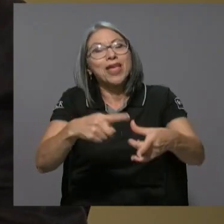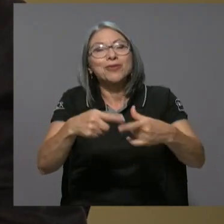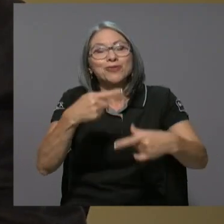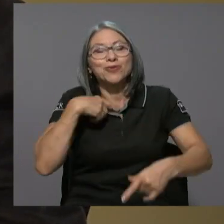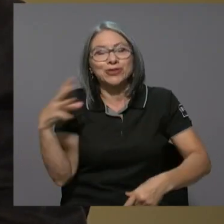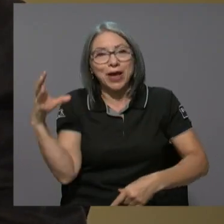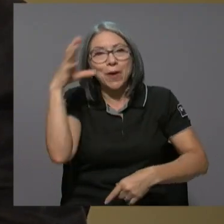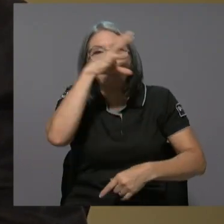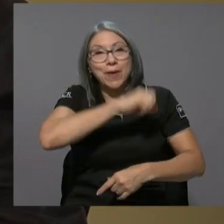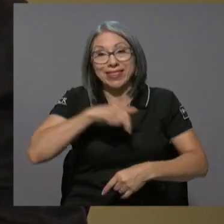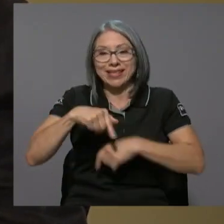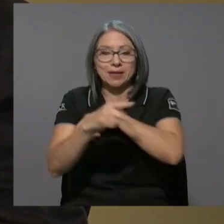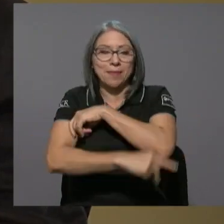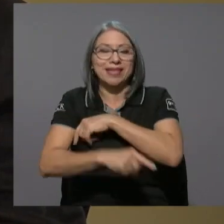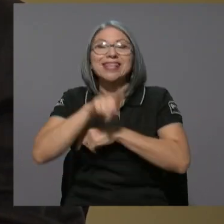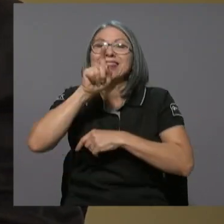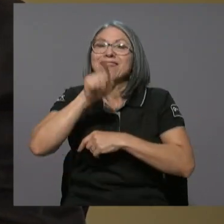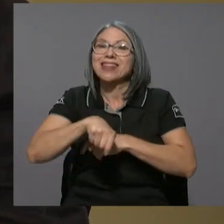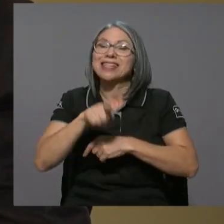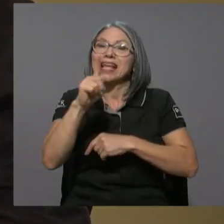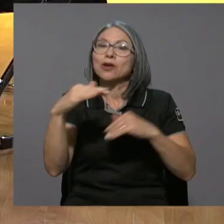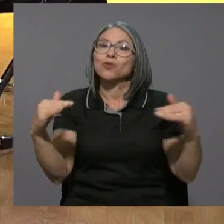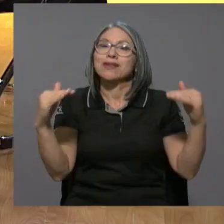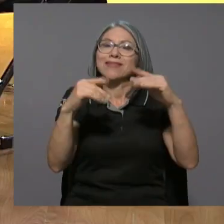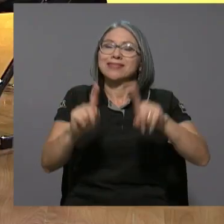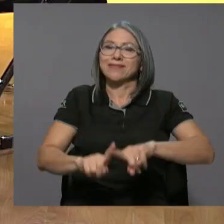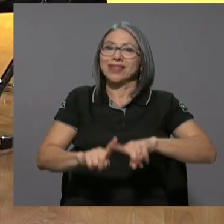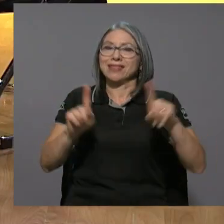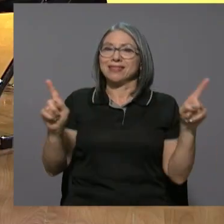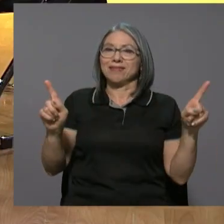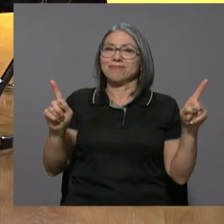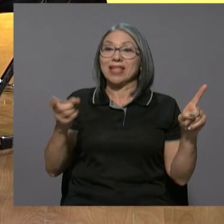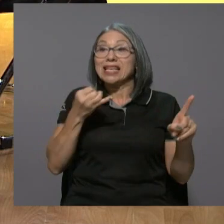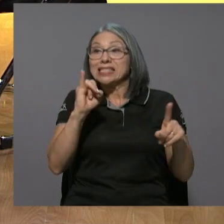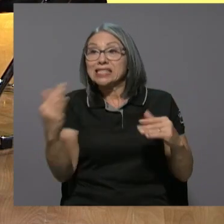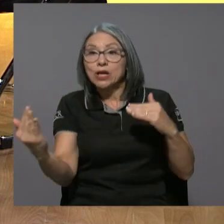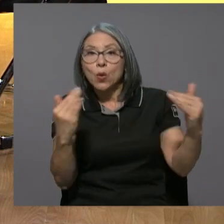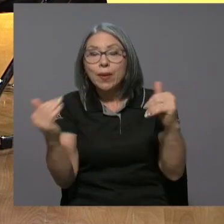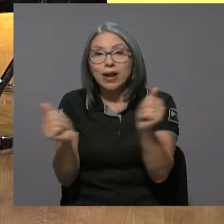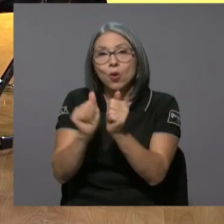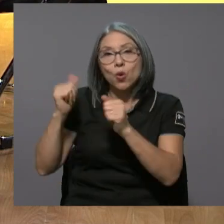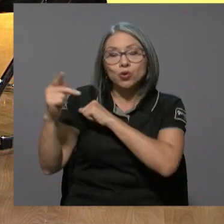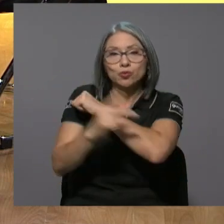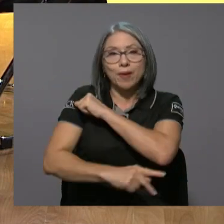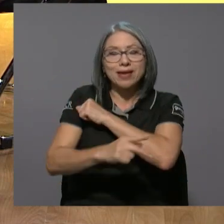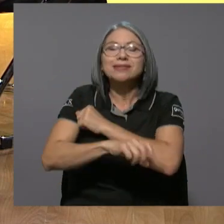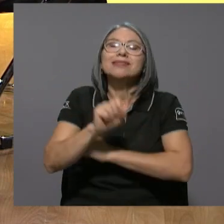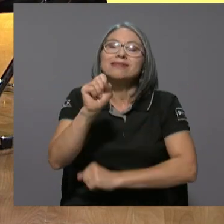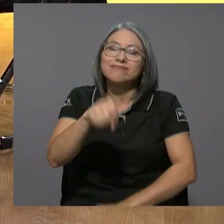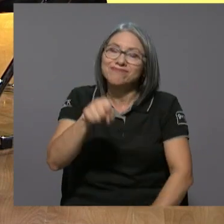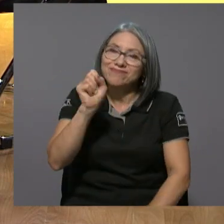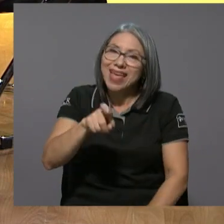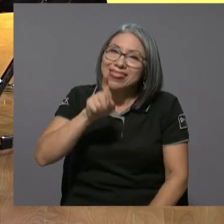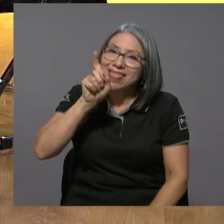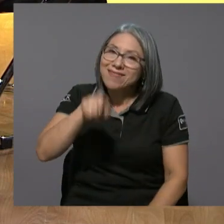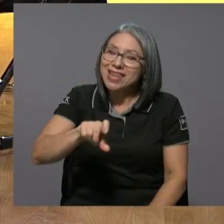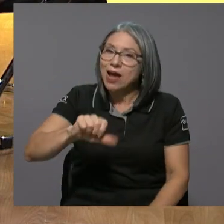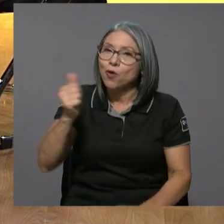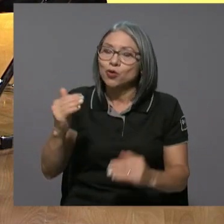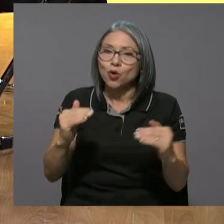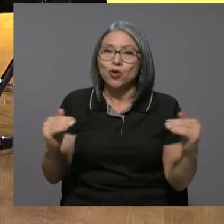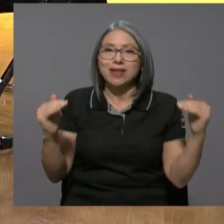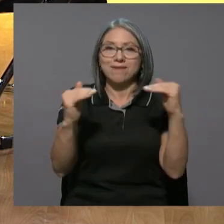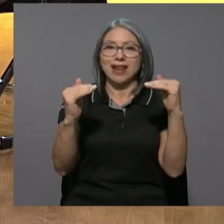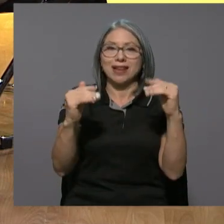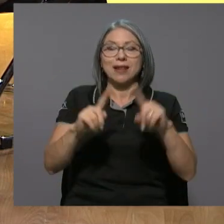nivel. Y si uno lo compara con otros países, ciertamente debería efectivamente estar en otro nivel.